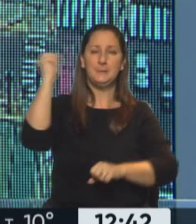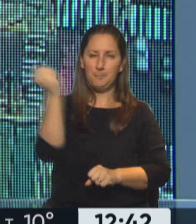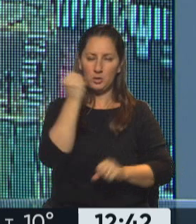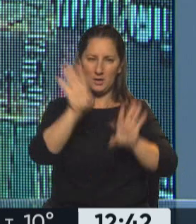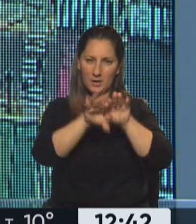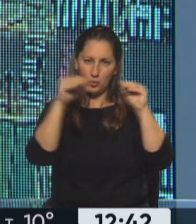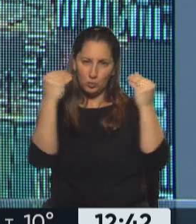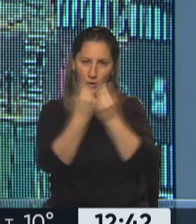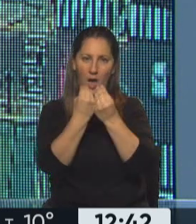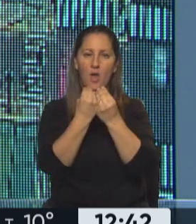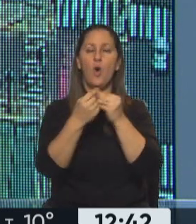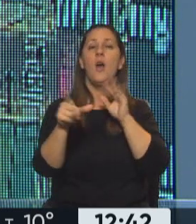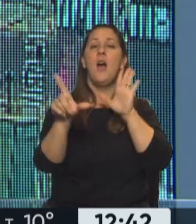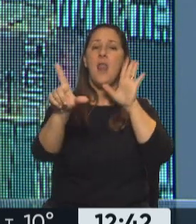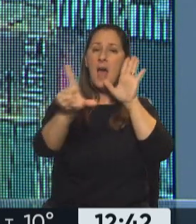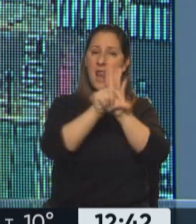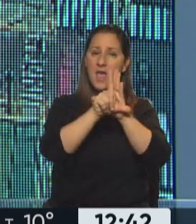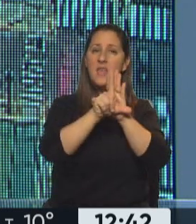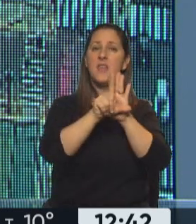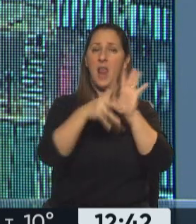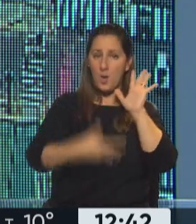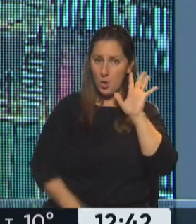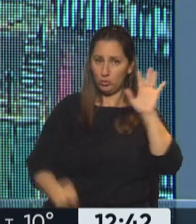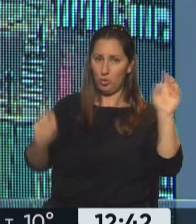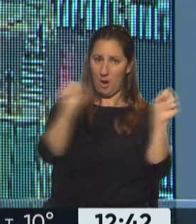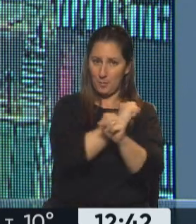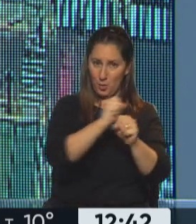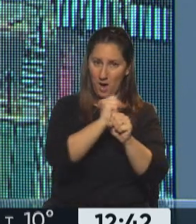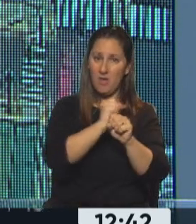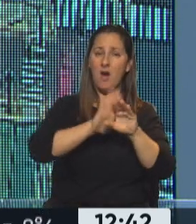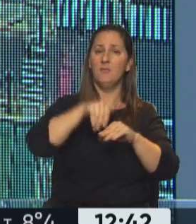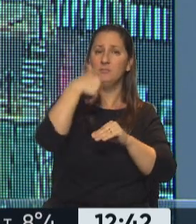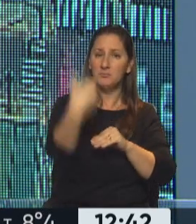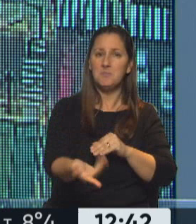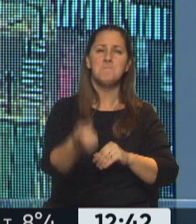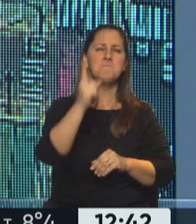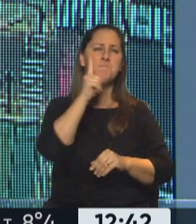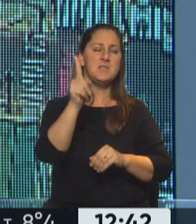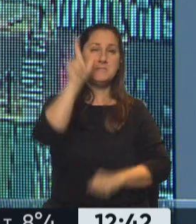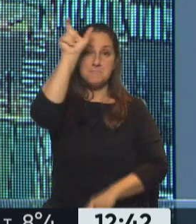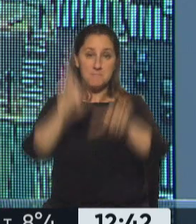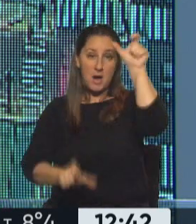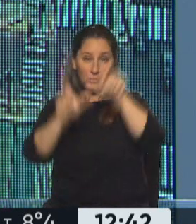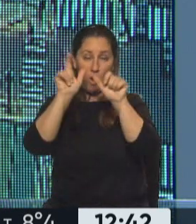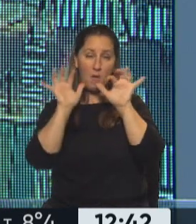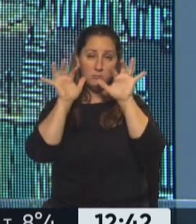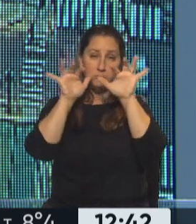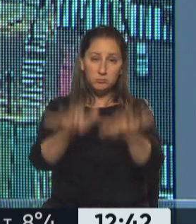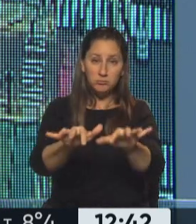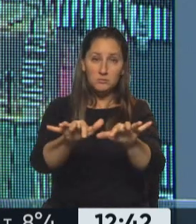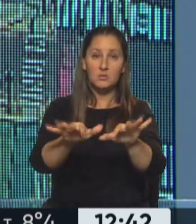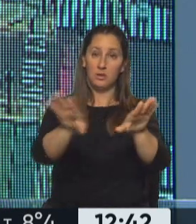después que se aprobó la ley del aborto, fueron 1000 personas y para empezar el